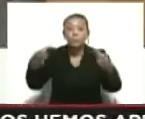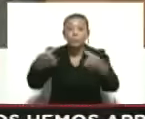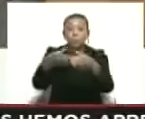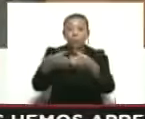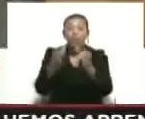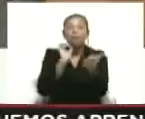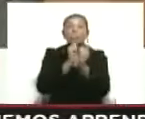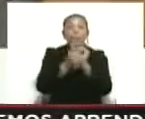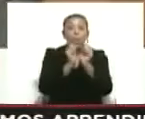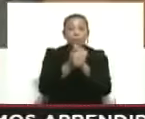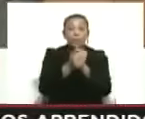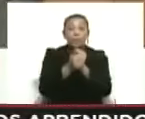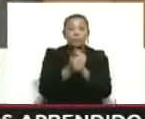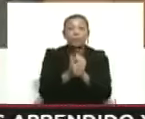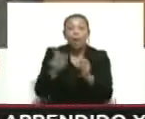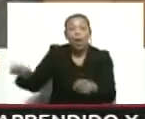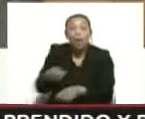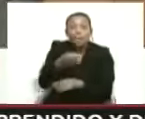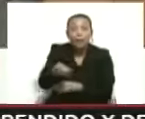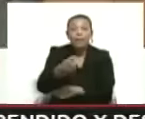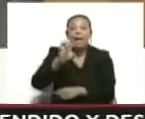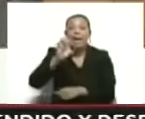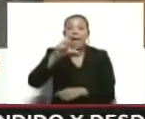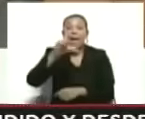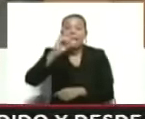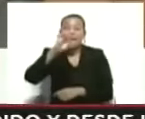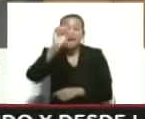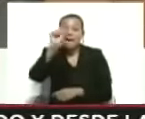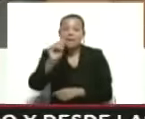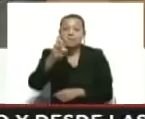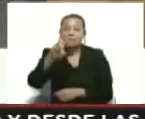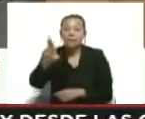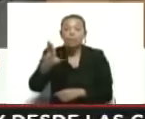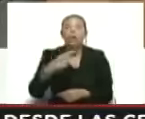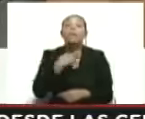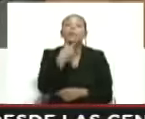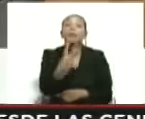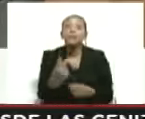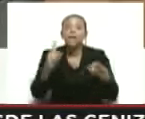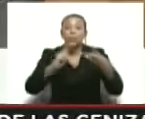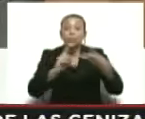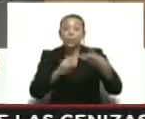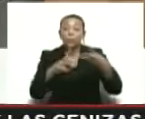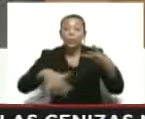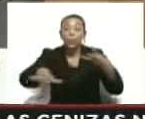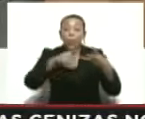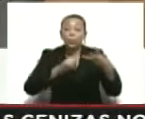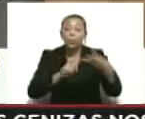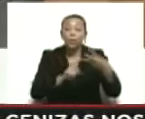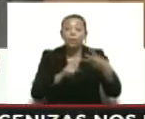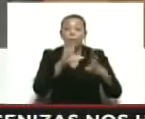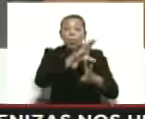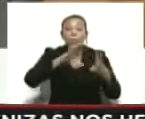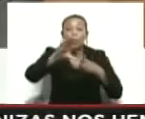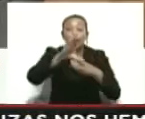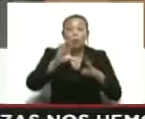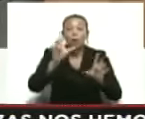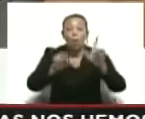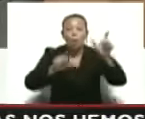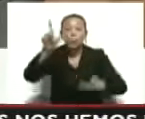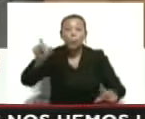los deportistas, el esgrimista Eliezer Romero, por la vocera por el sector de cultoras y